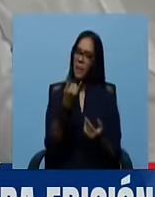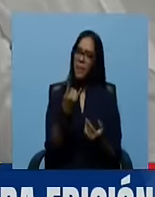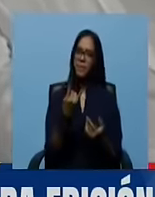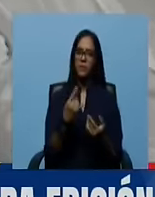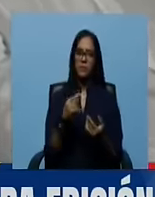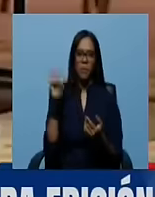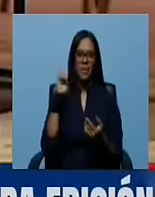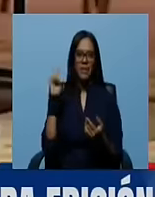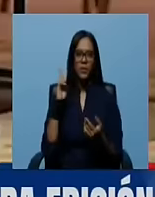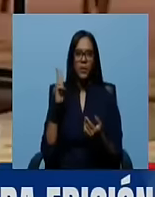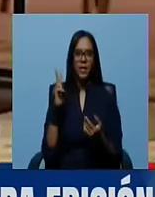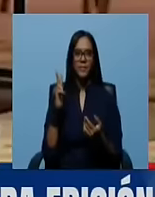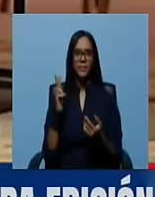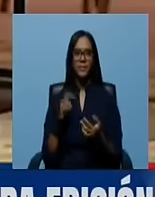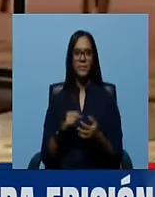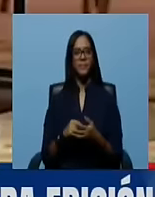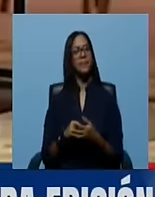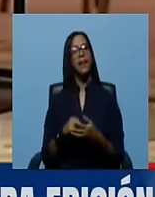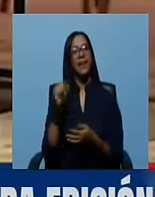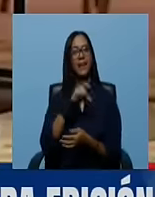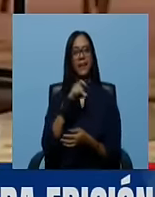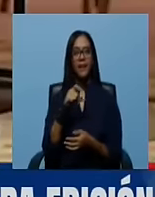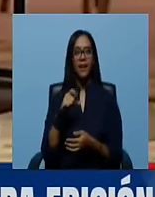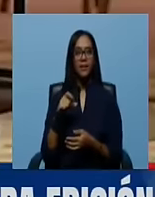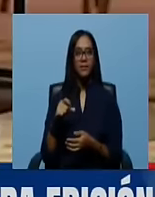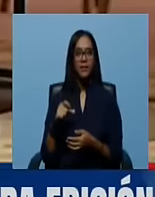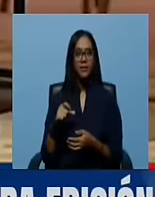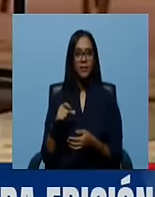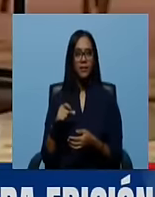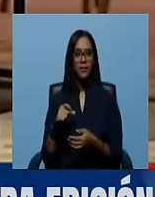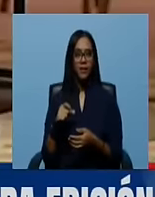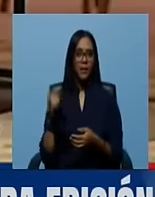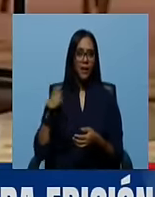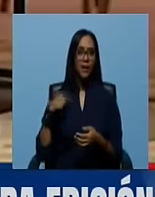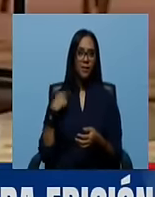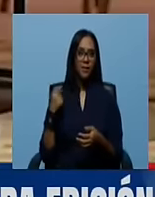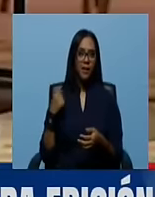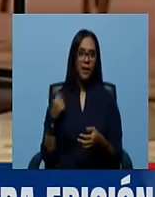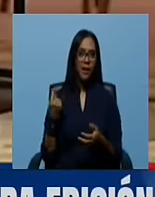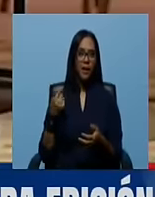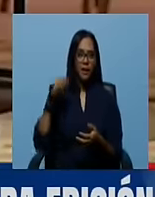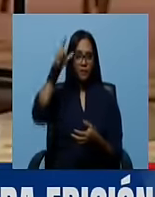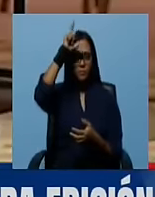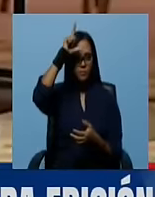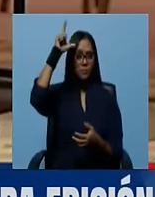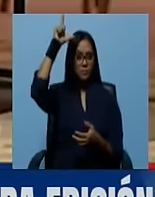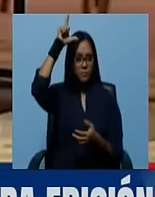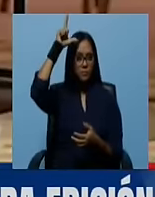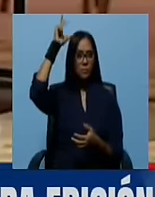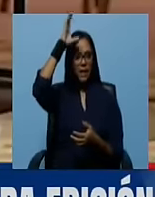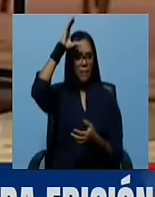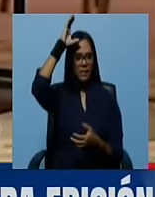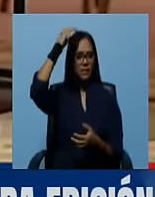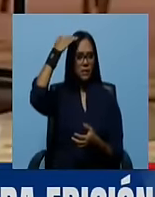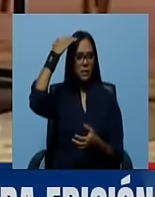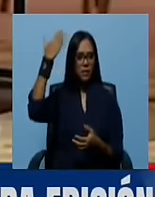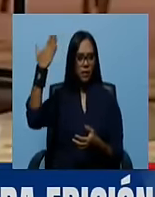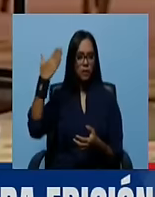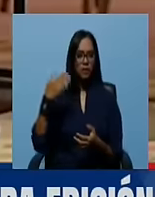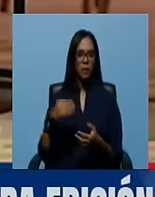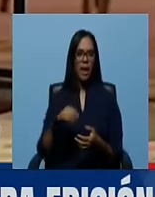Venezuela. Y la gente que tiene sentido común, las grandes